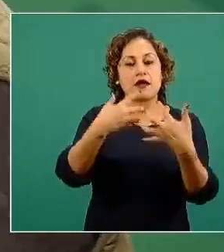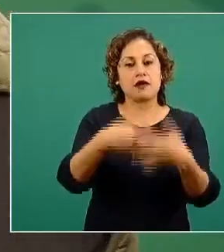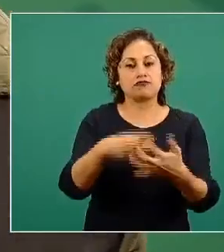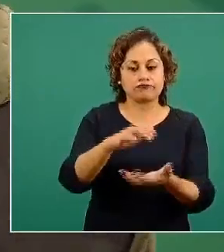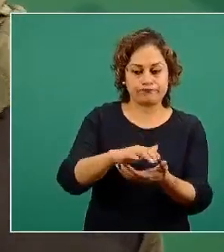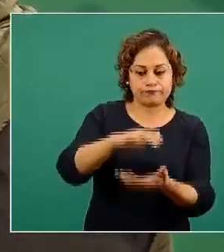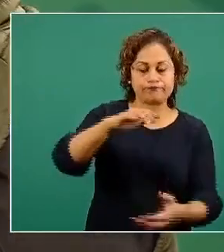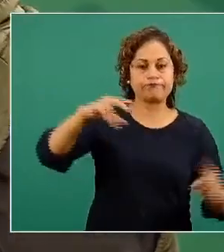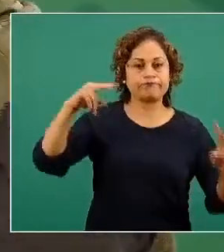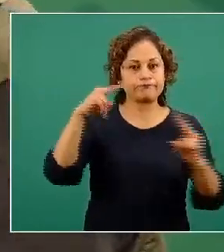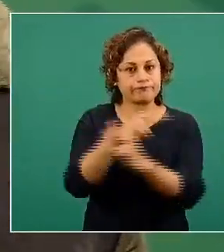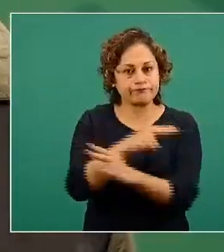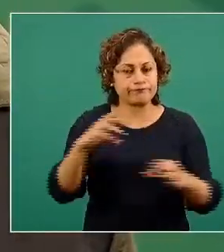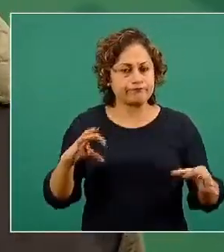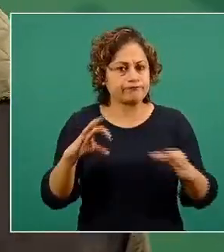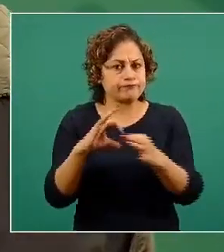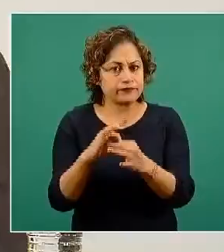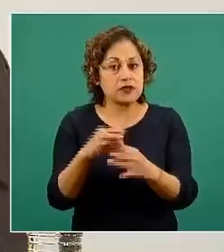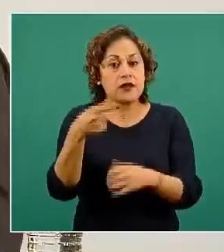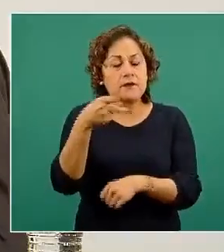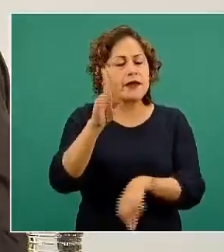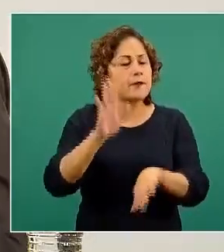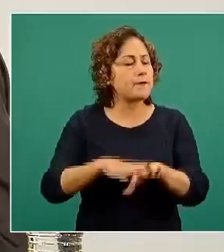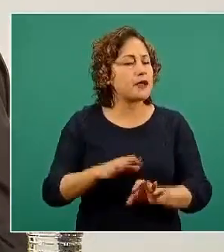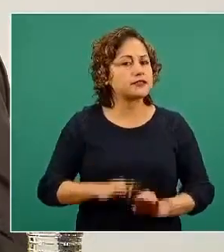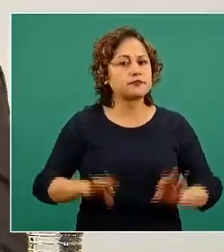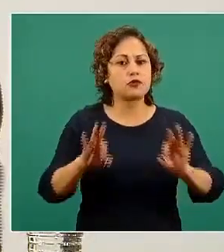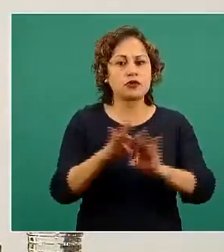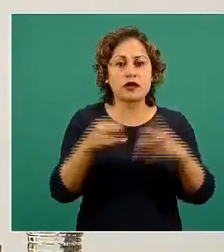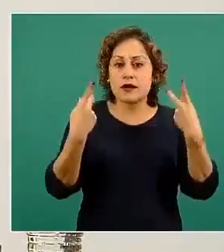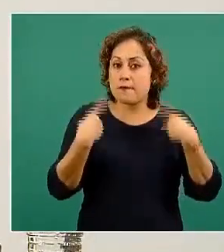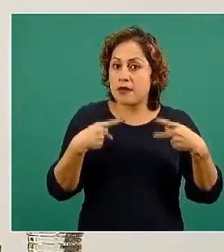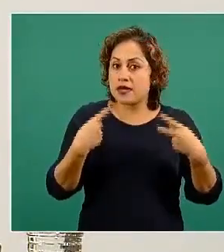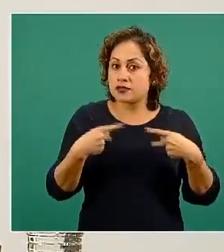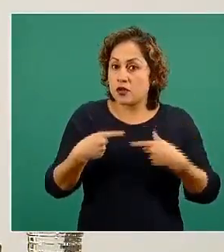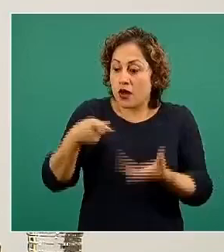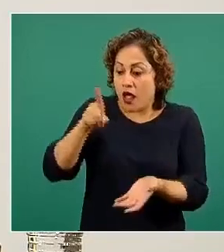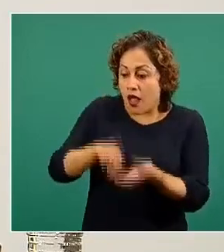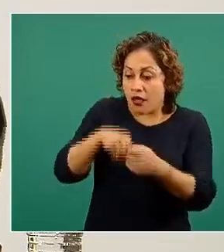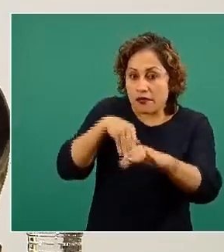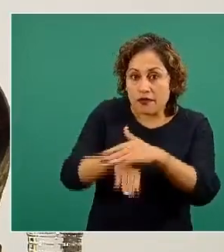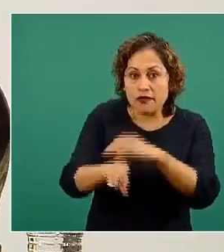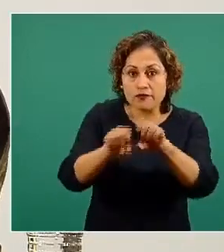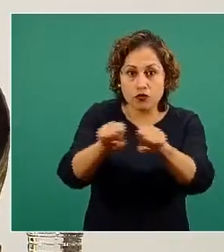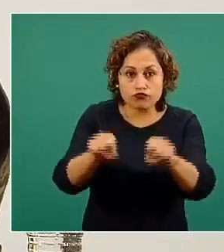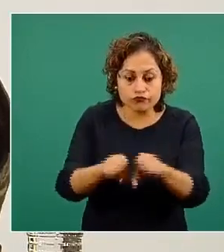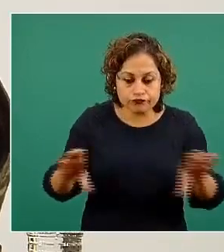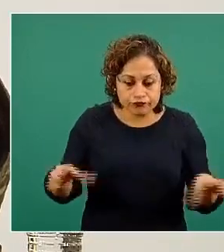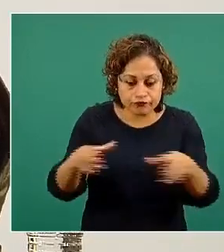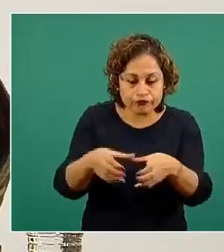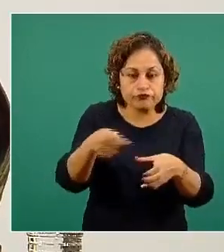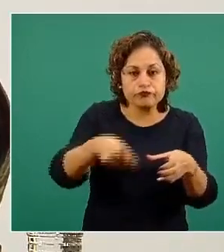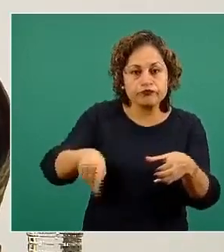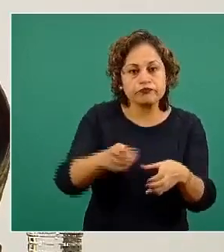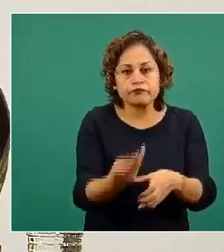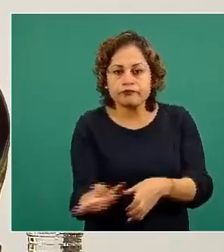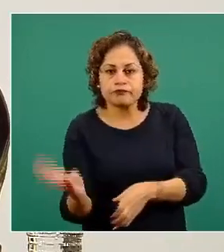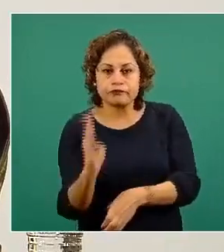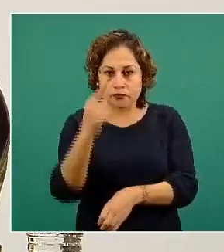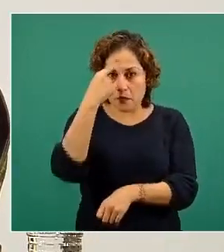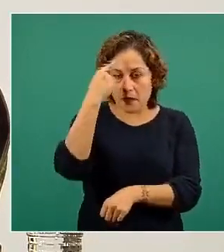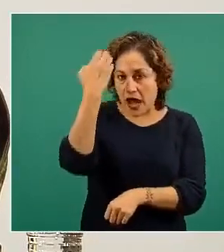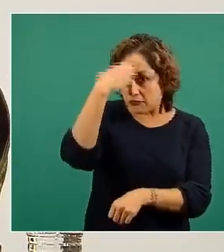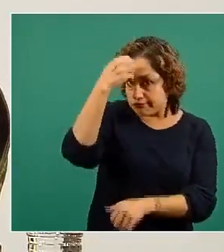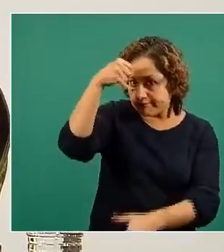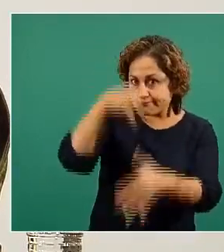y requieren de lo más importante, del personal que va a atender en esos lugares, además del equipo, monitores, en fin, una